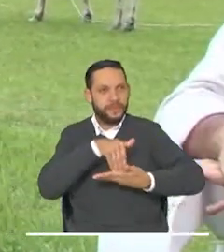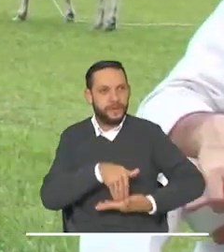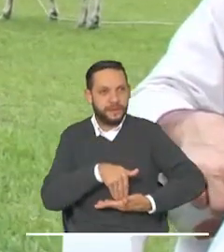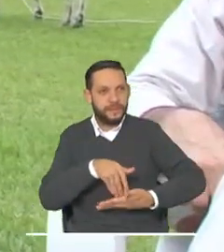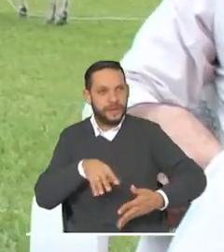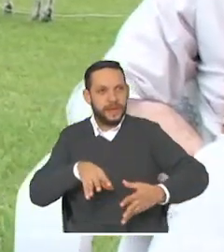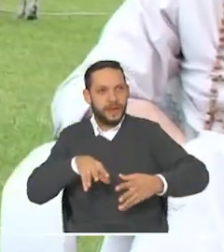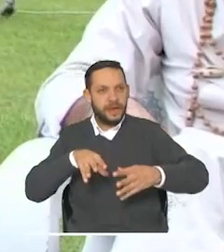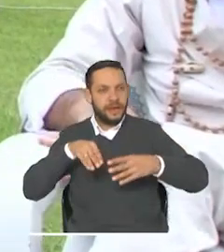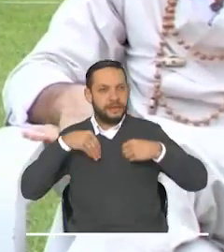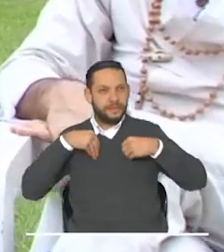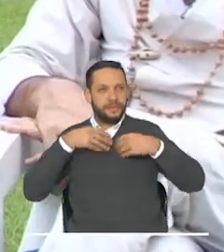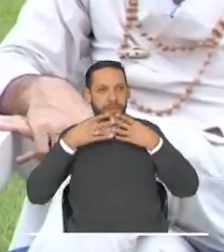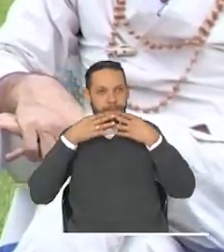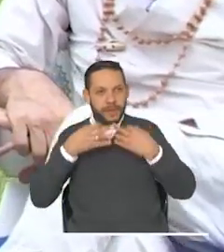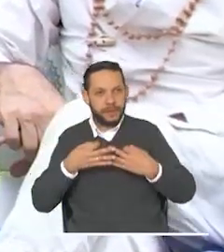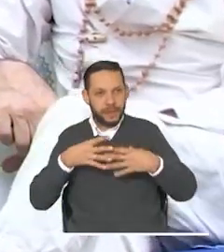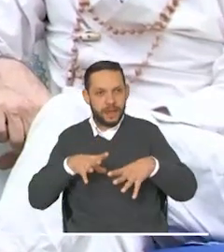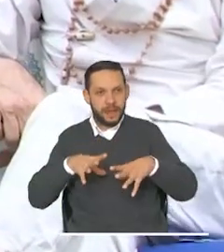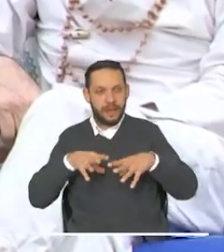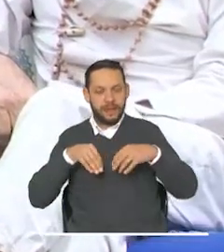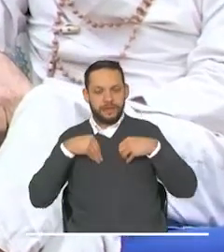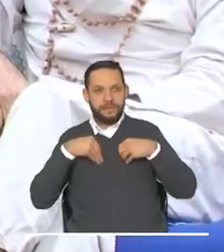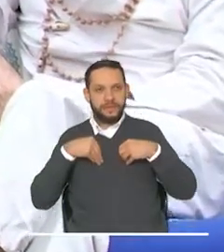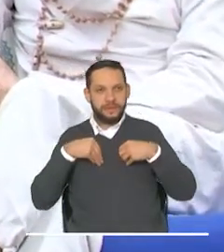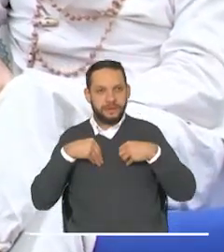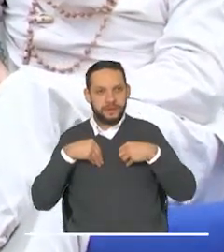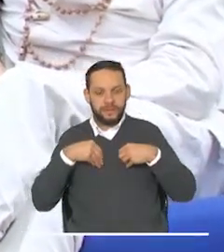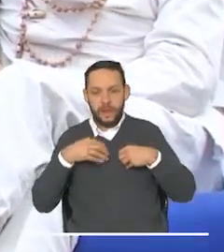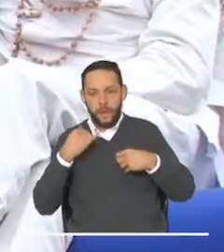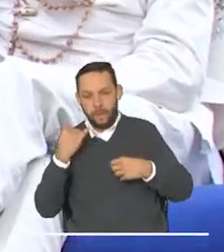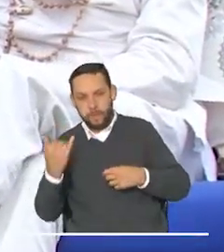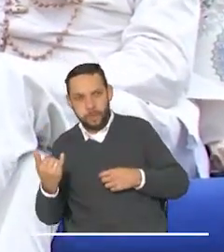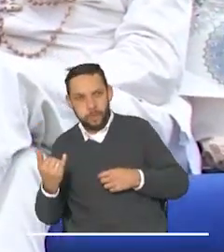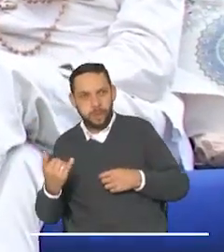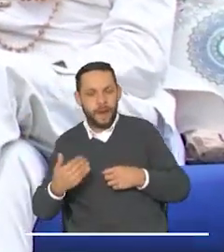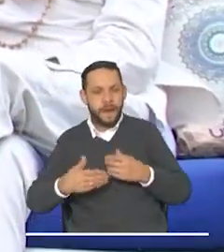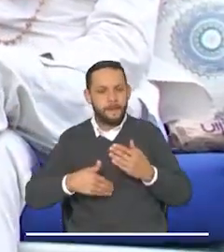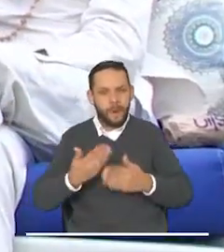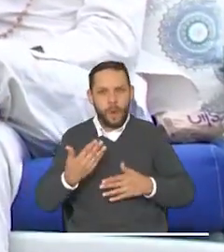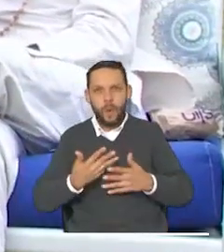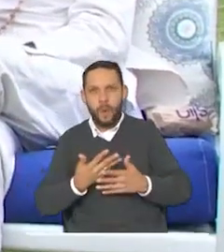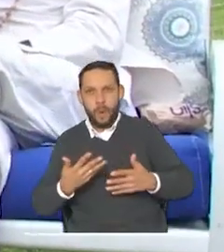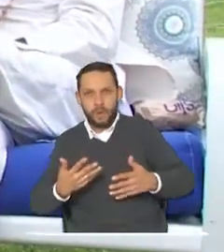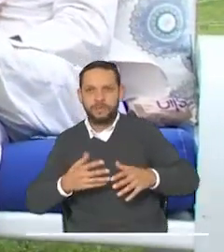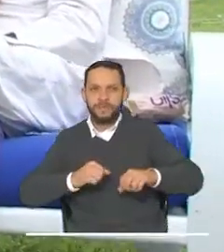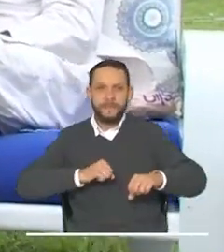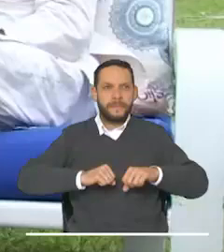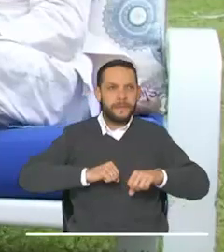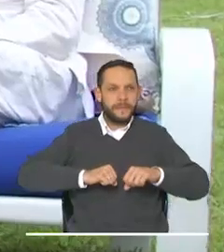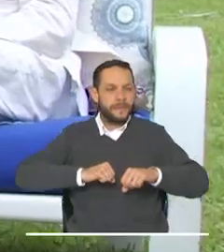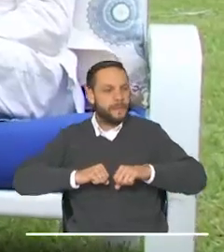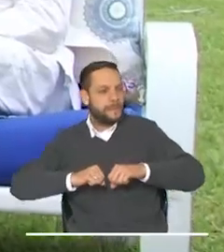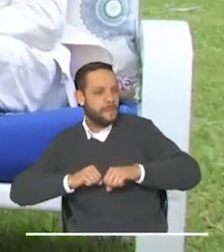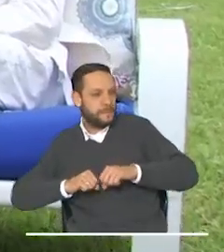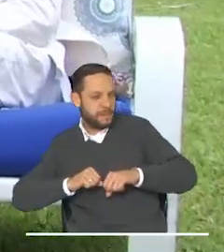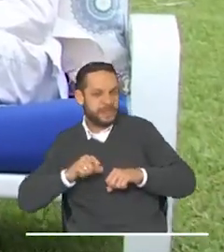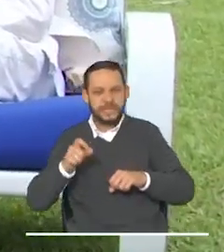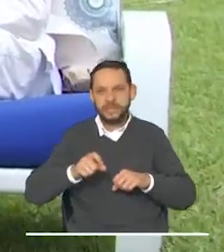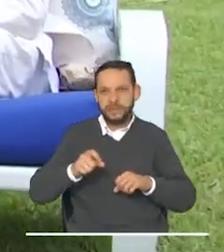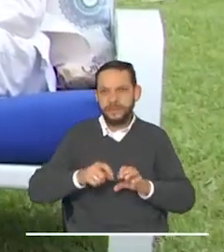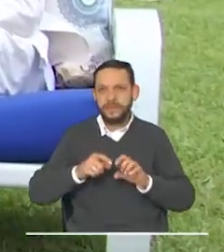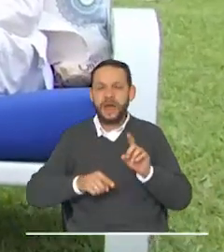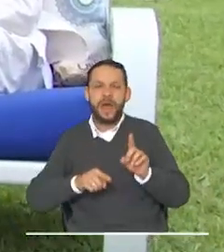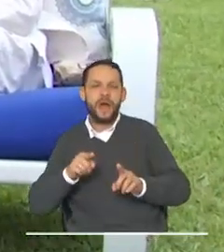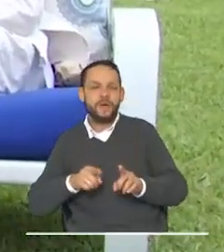esa verdad A partir de allí a partir de allí generamos otra cantidad de actividades algunas que nos gustan que